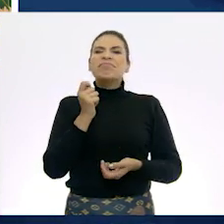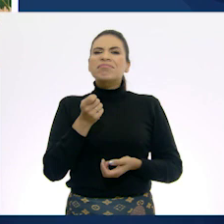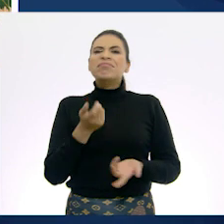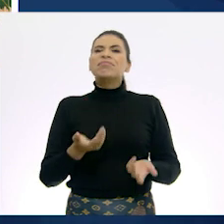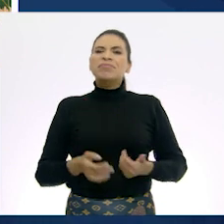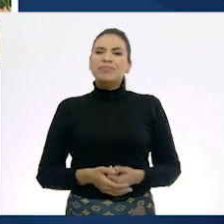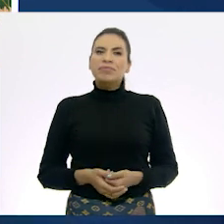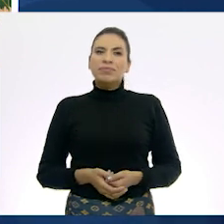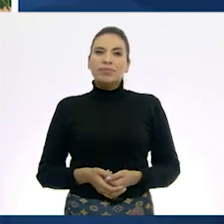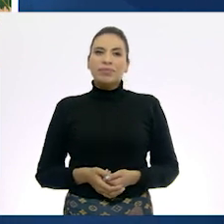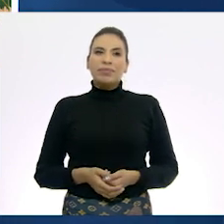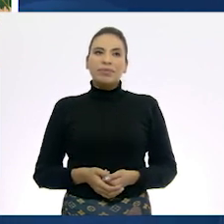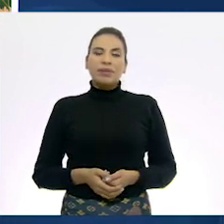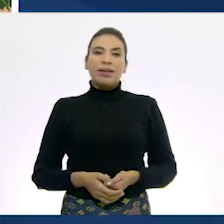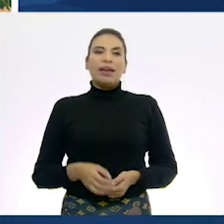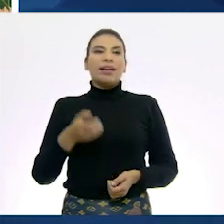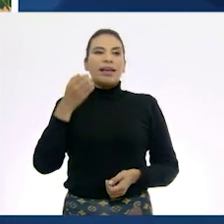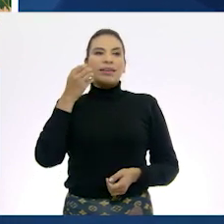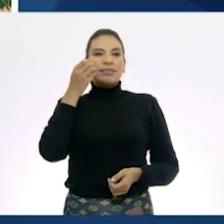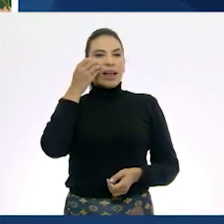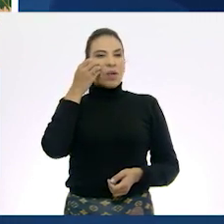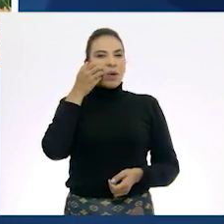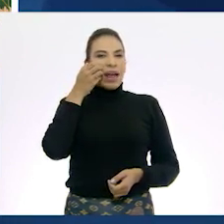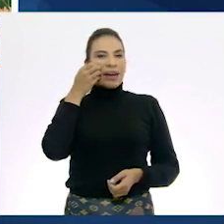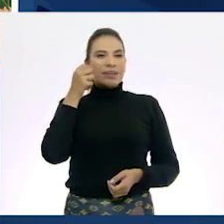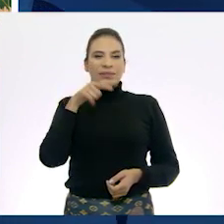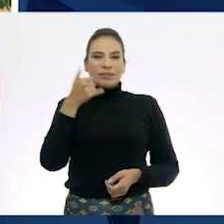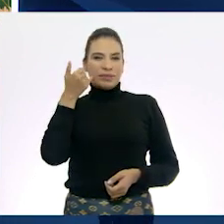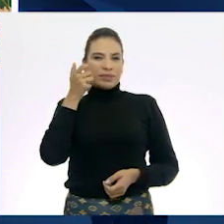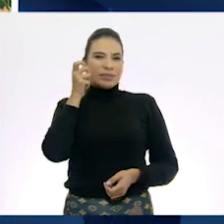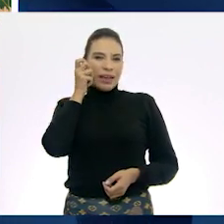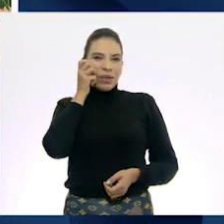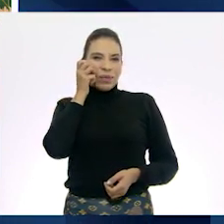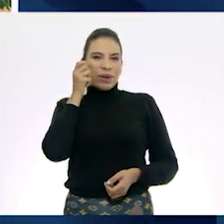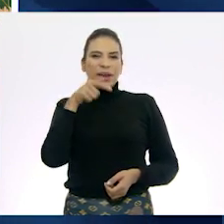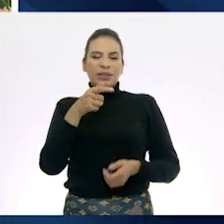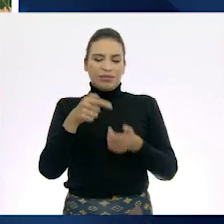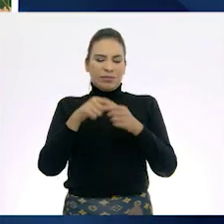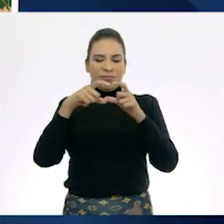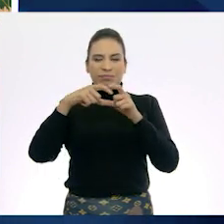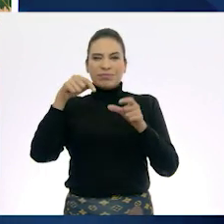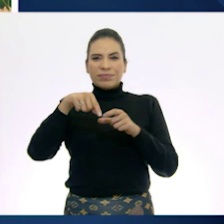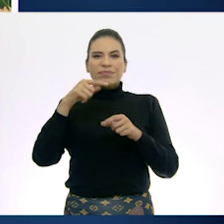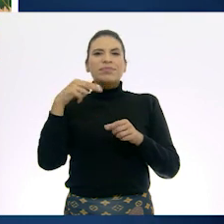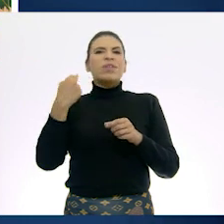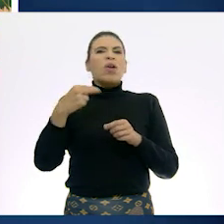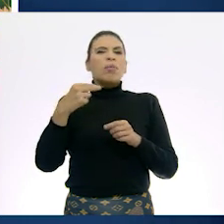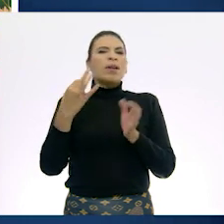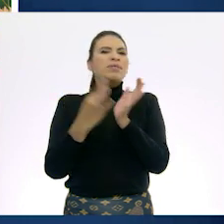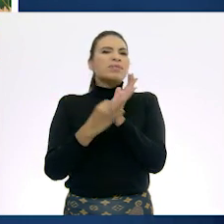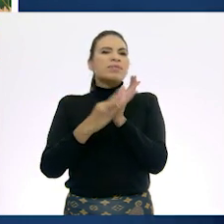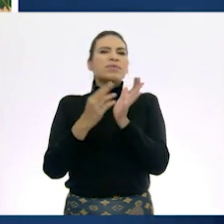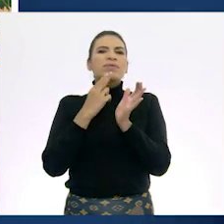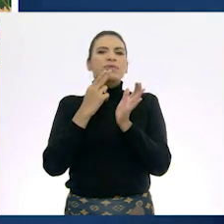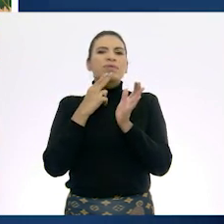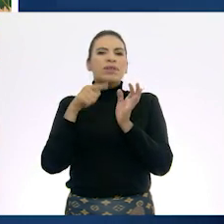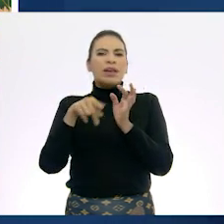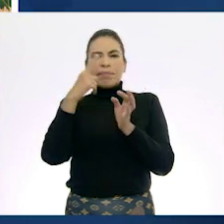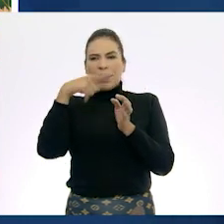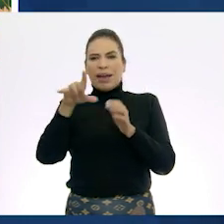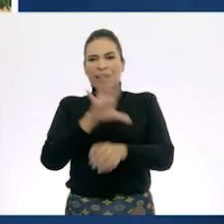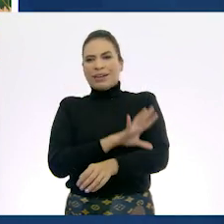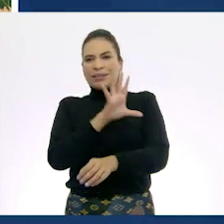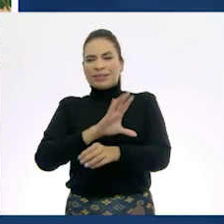María? Un celular. ¿Y sí sabes cómo se llama ese metal que se ocupa principalmente en este tipo de